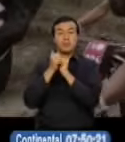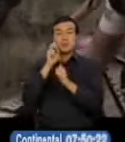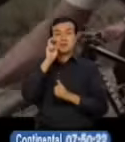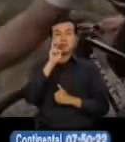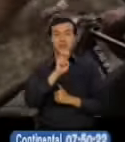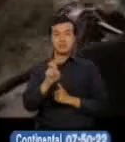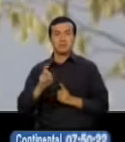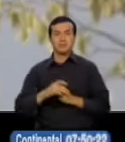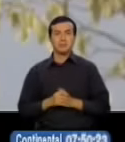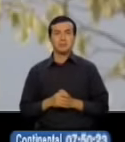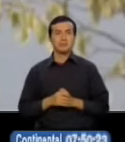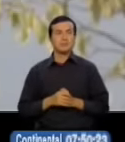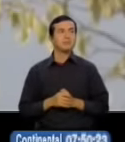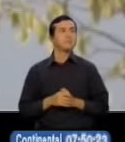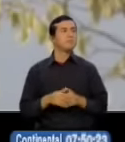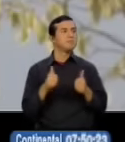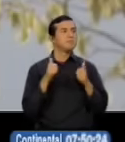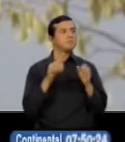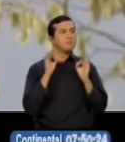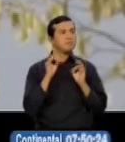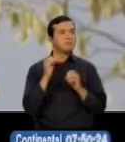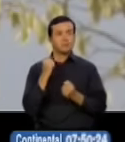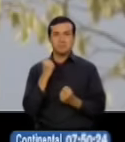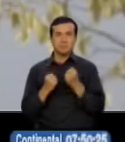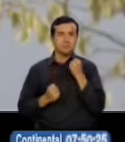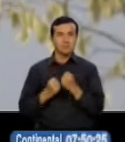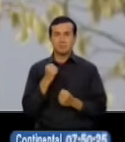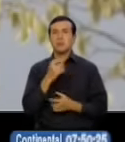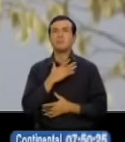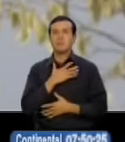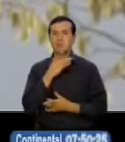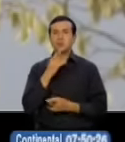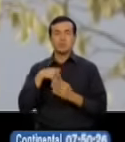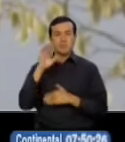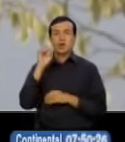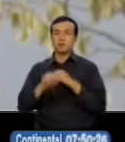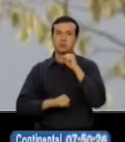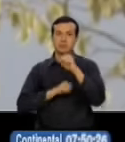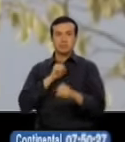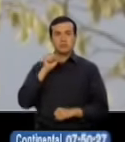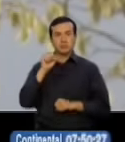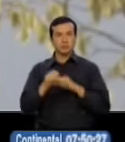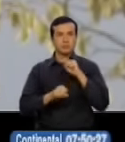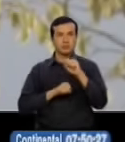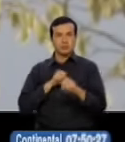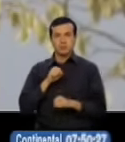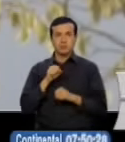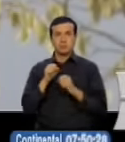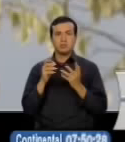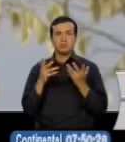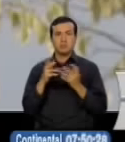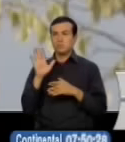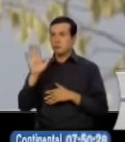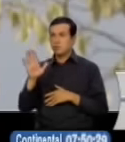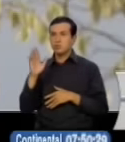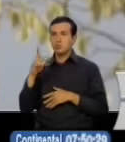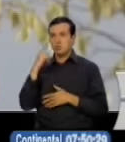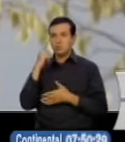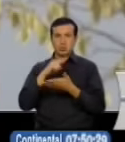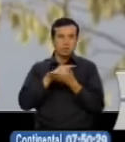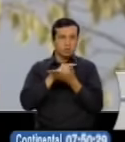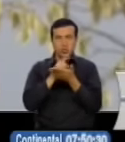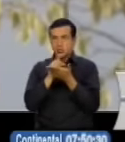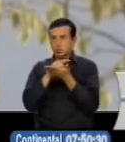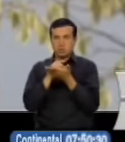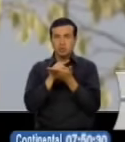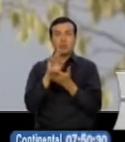aventura. Ani es muy buena en el trekking, mi fuerte es la bicicleta, Maca es muy buena navegando, entonces el equipo